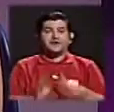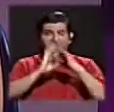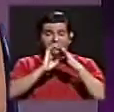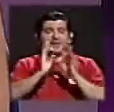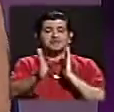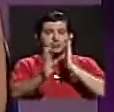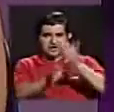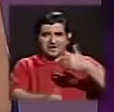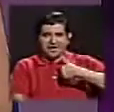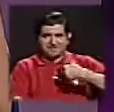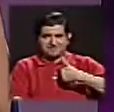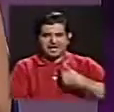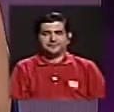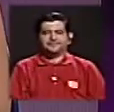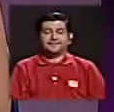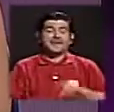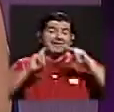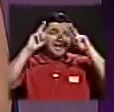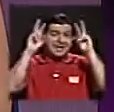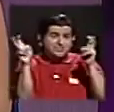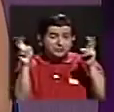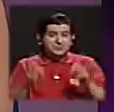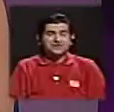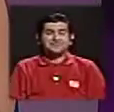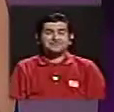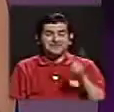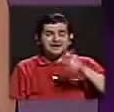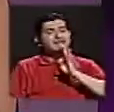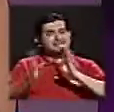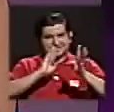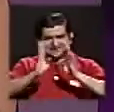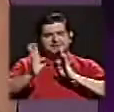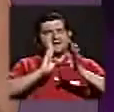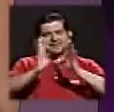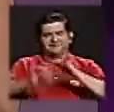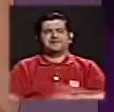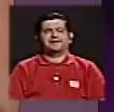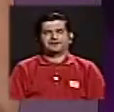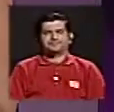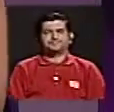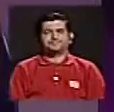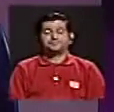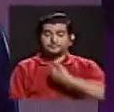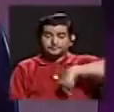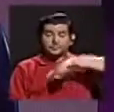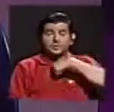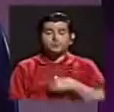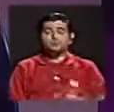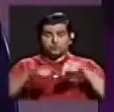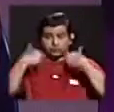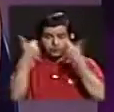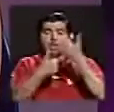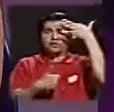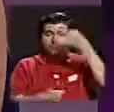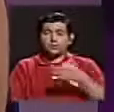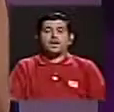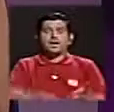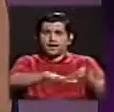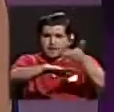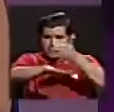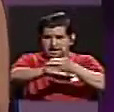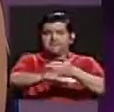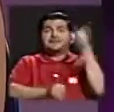relación directa. Y es un tema del que se debe estar hablando. Definitivamente, pues nosotras en la colectiva consideramos que es un